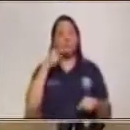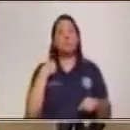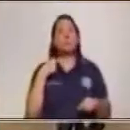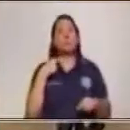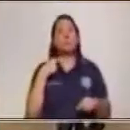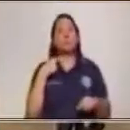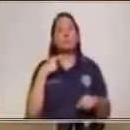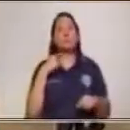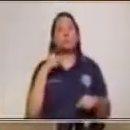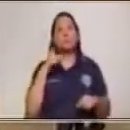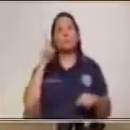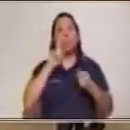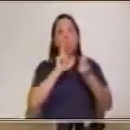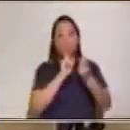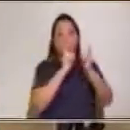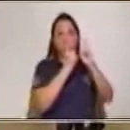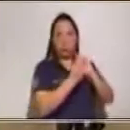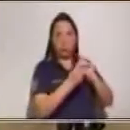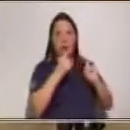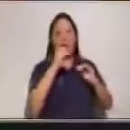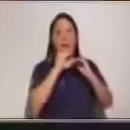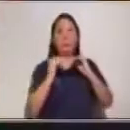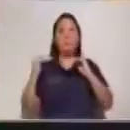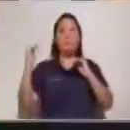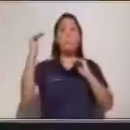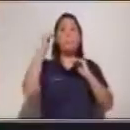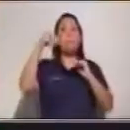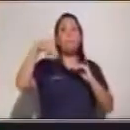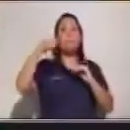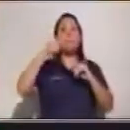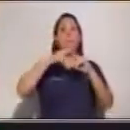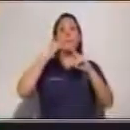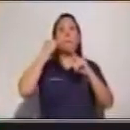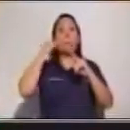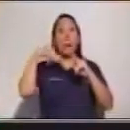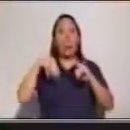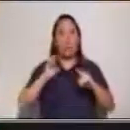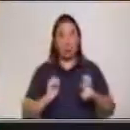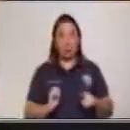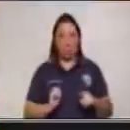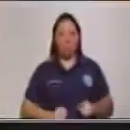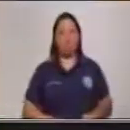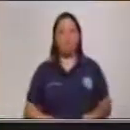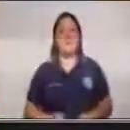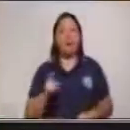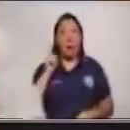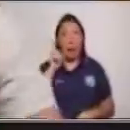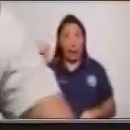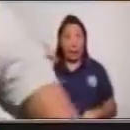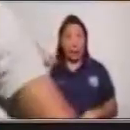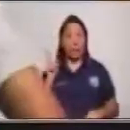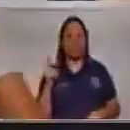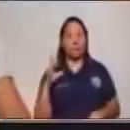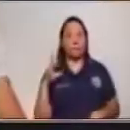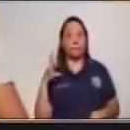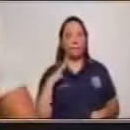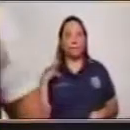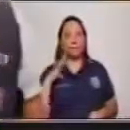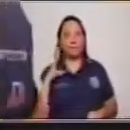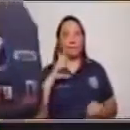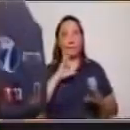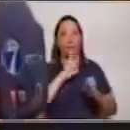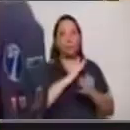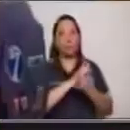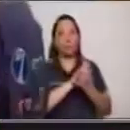su contrario, el máximo común divisor. Veremos que tienen algunas similitudes,